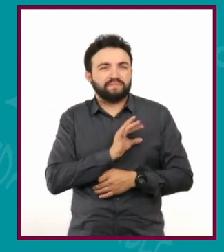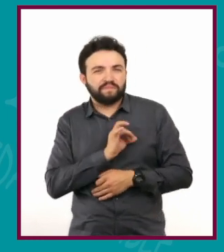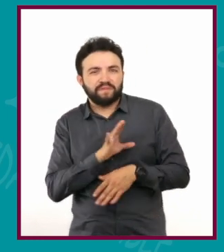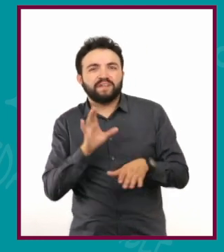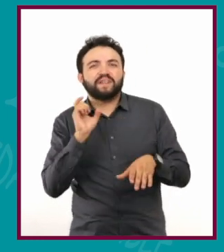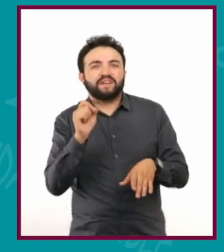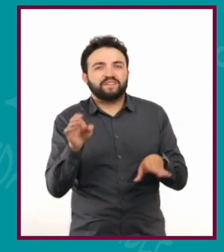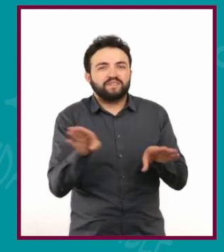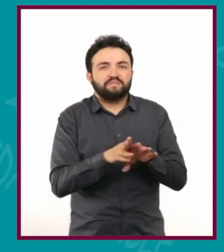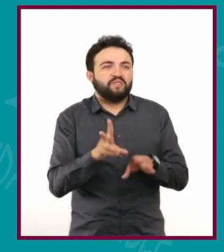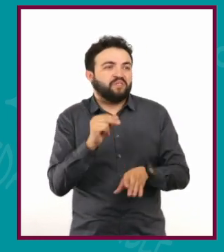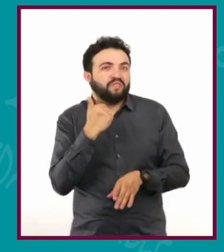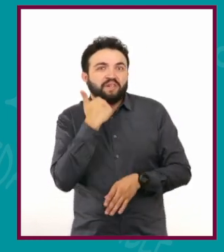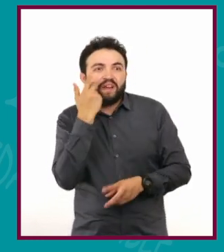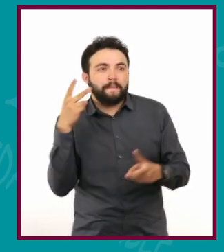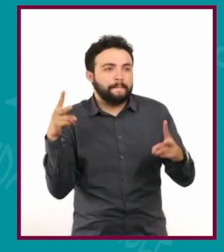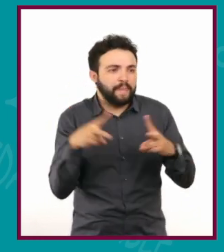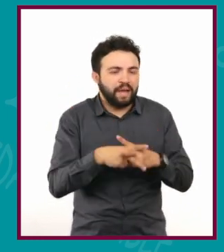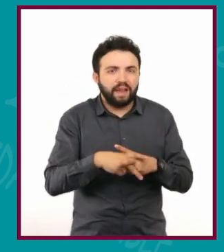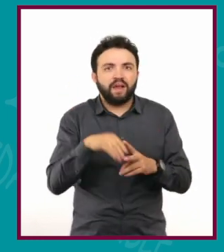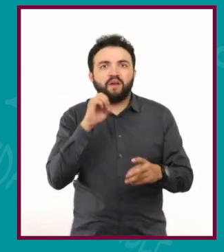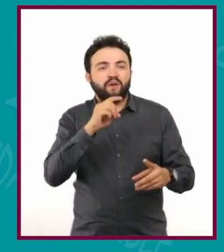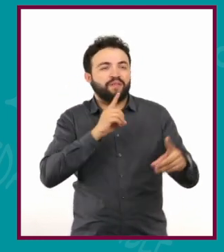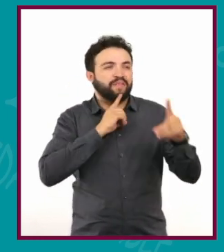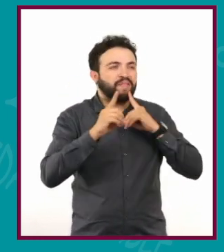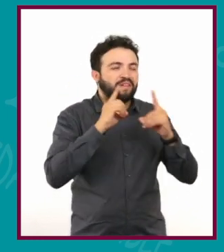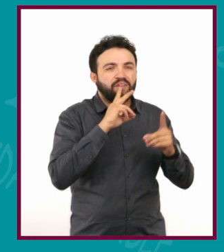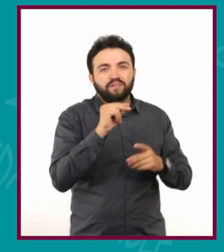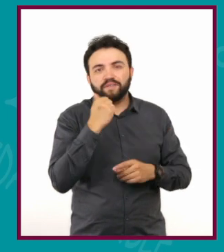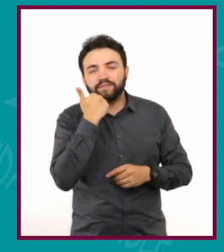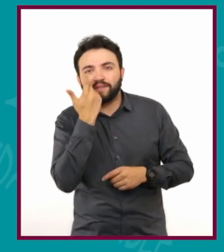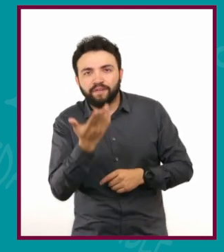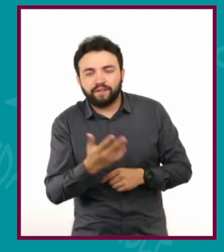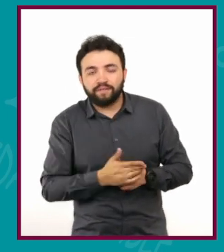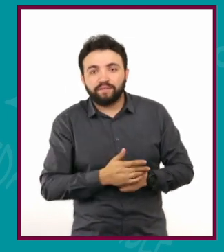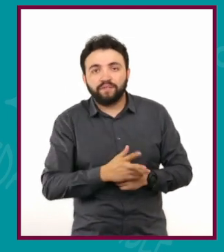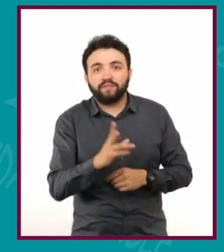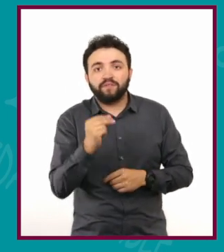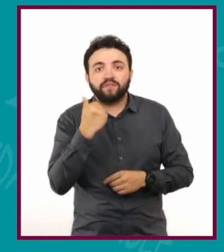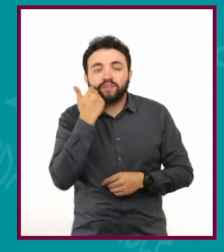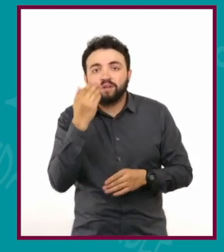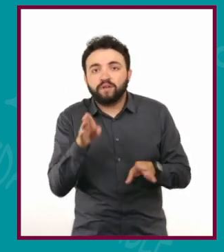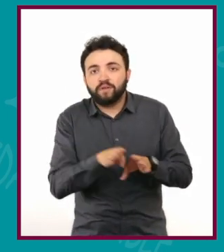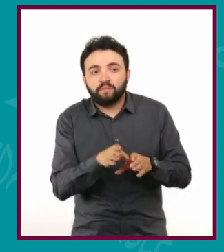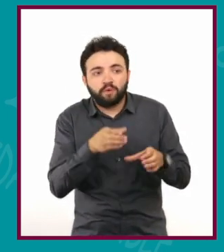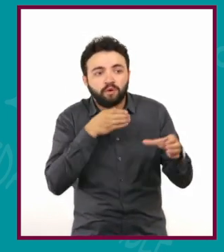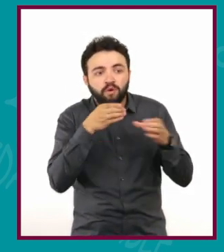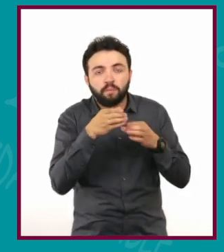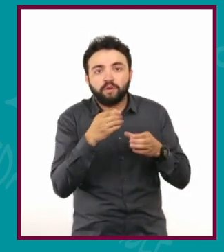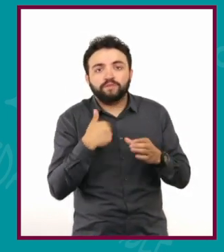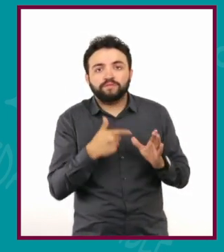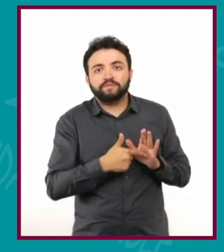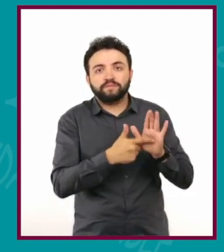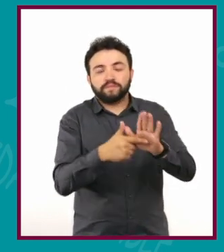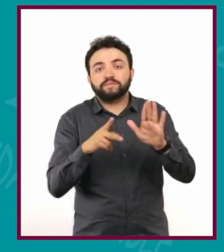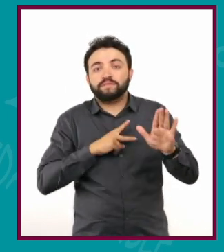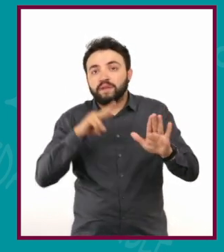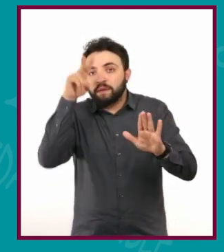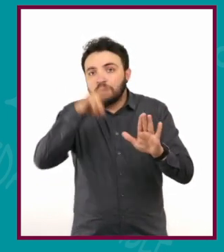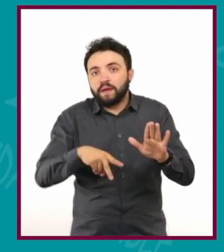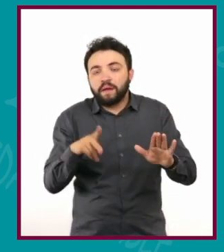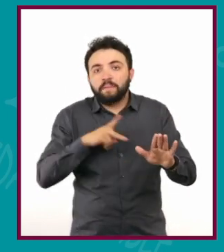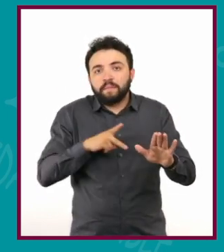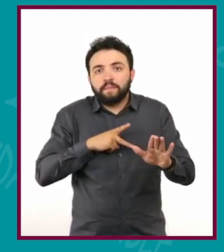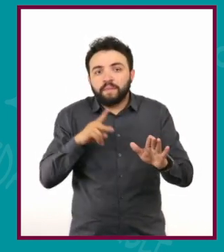o a las discusiones y a veces no queremos exponer nuestra verdad, nuestro punto de vista